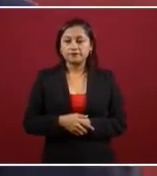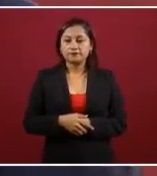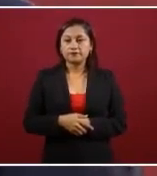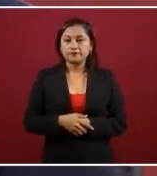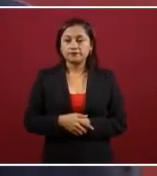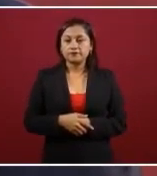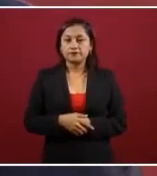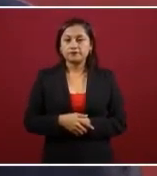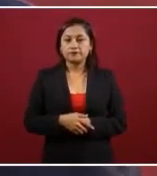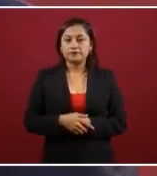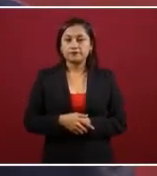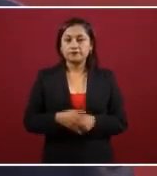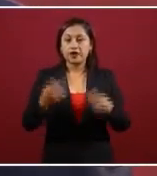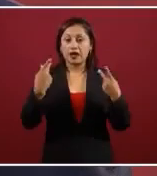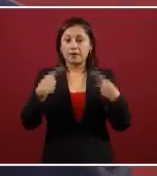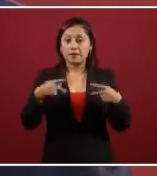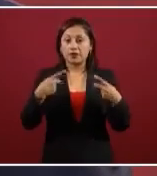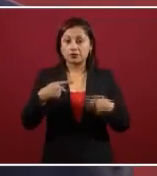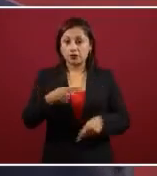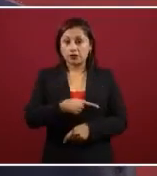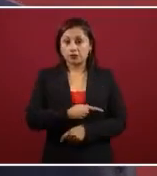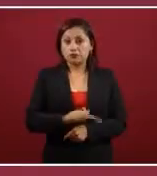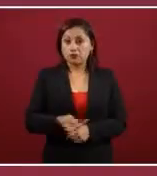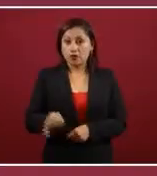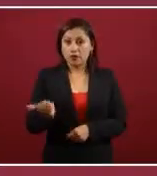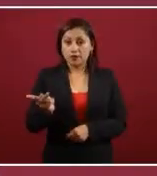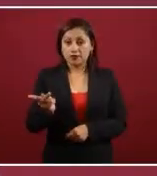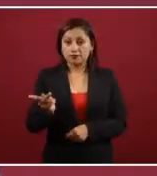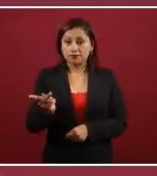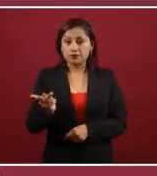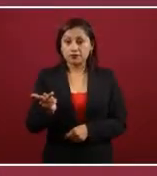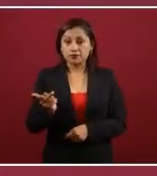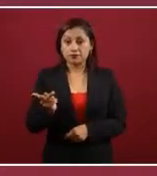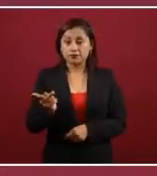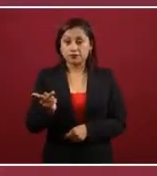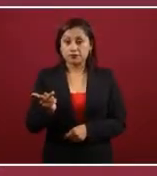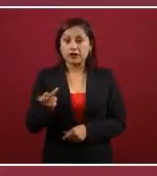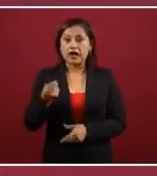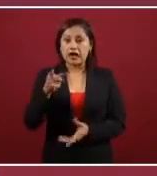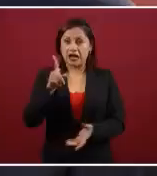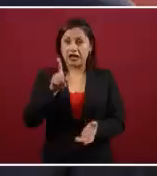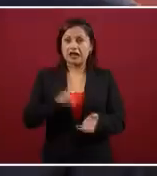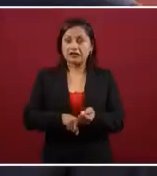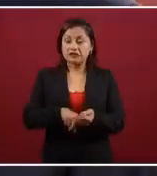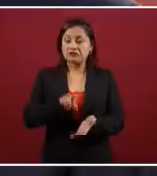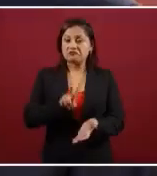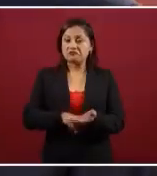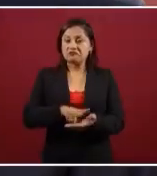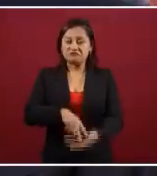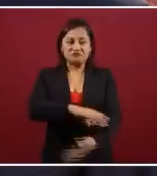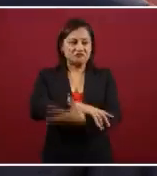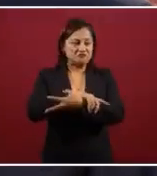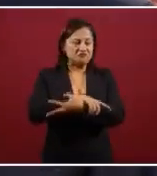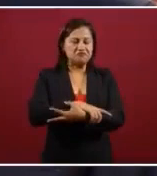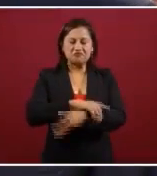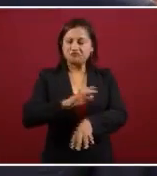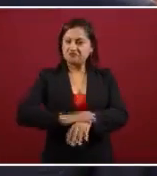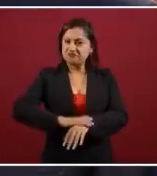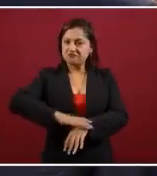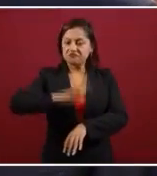los pobres son los más fraternos. El que tiene menos